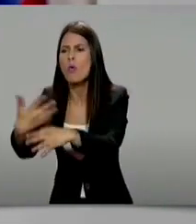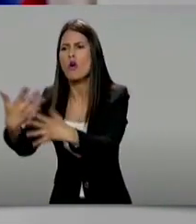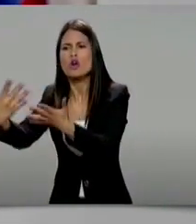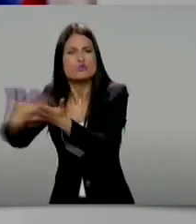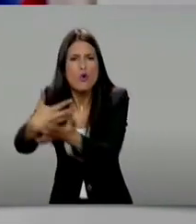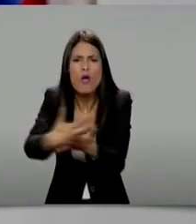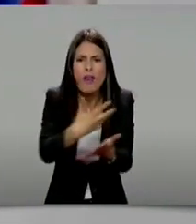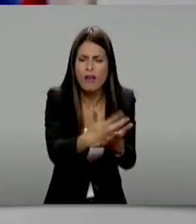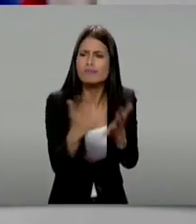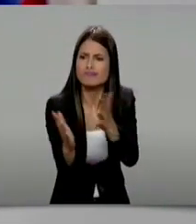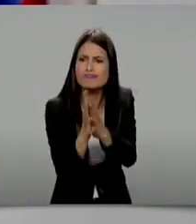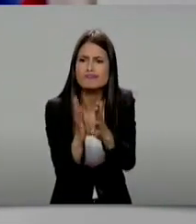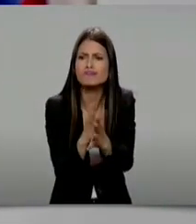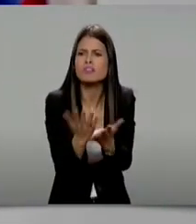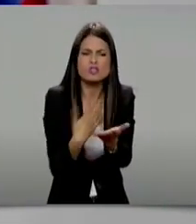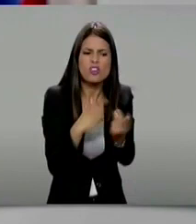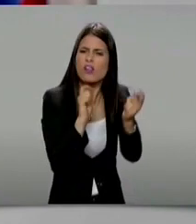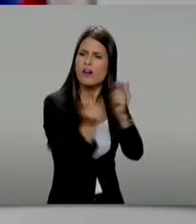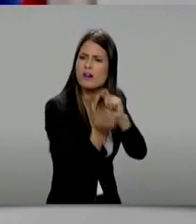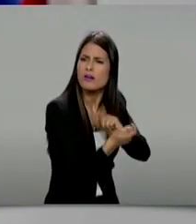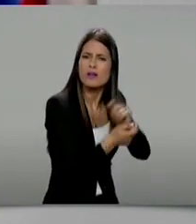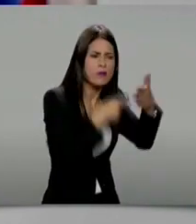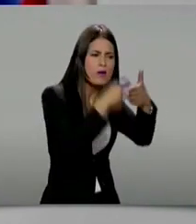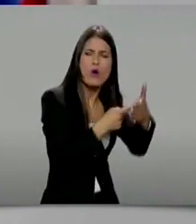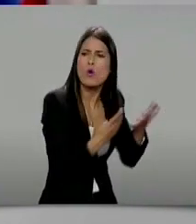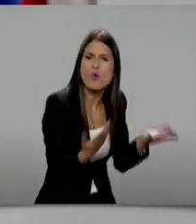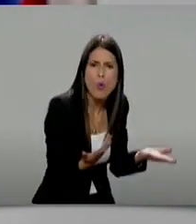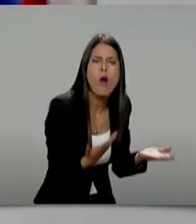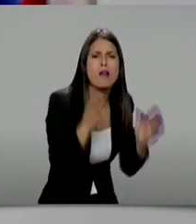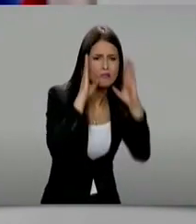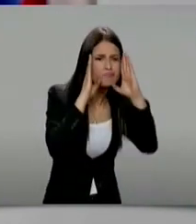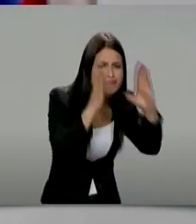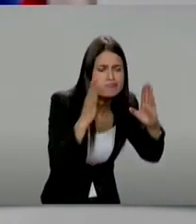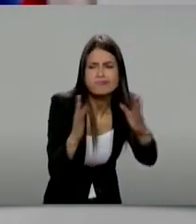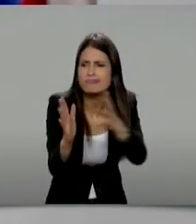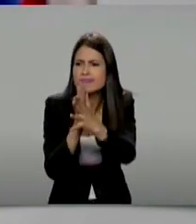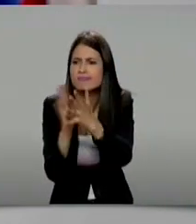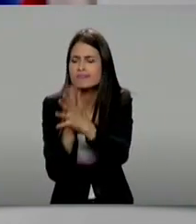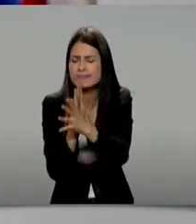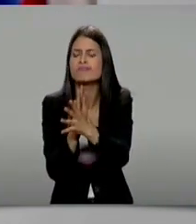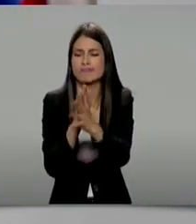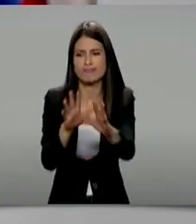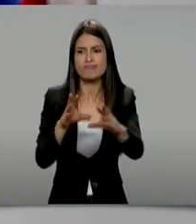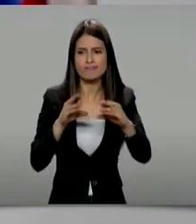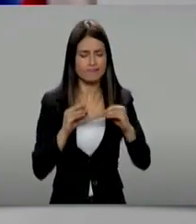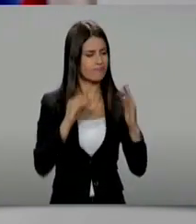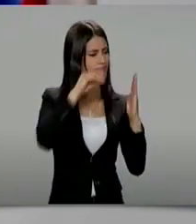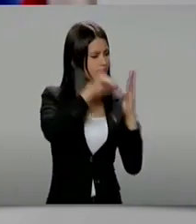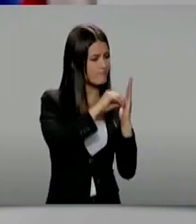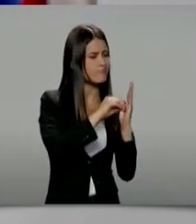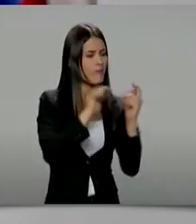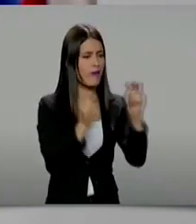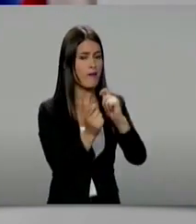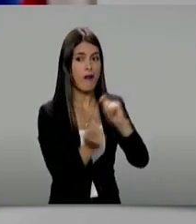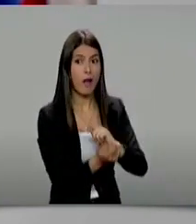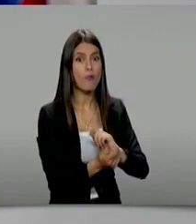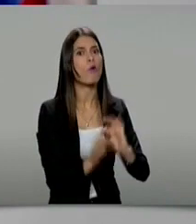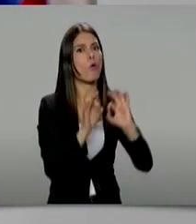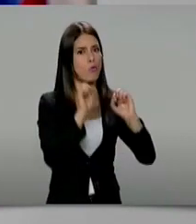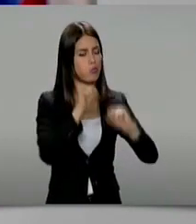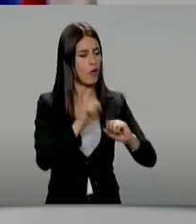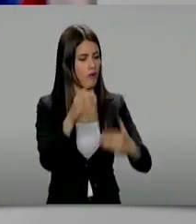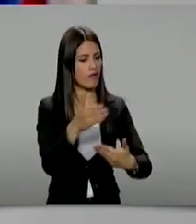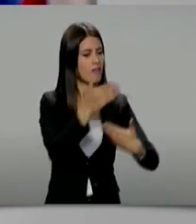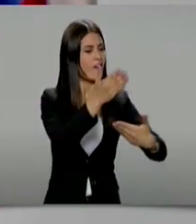propuestas de ajustes y cambios para lograr un nuevo un mejor acuerdo de paz con las Farc